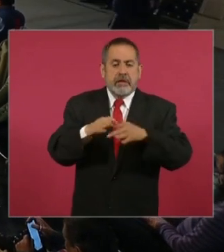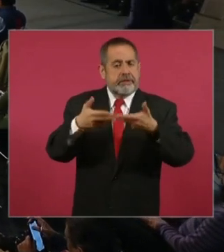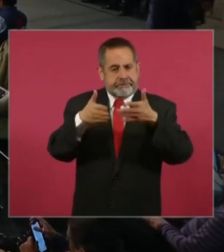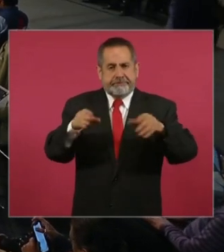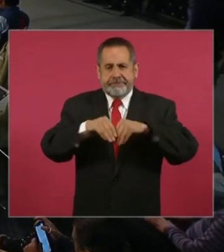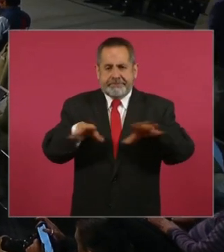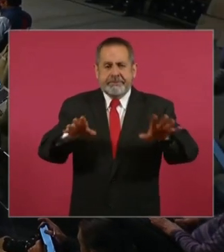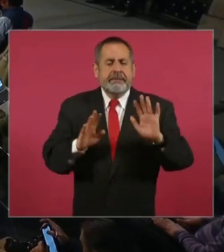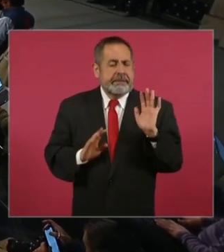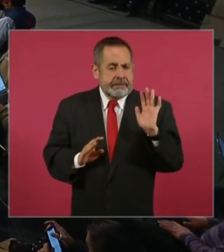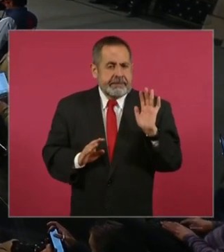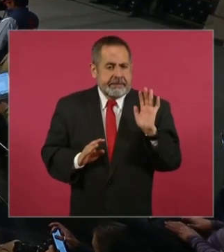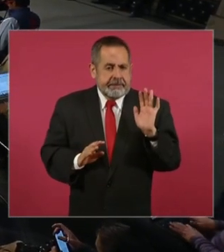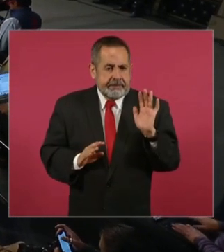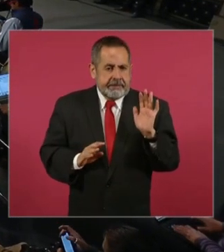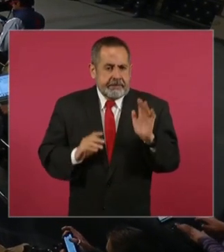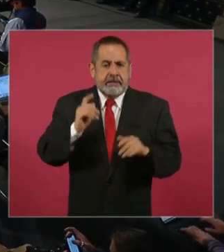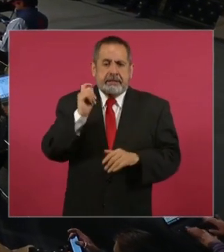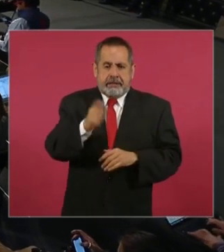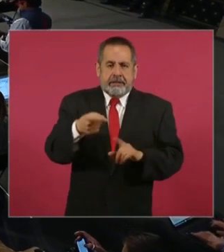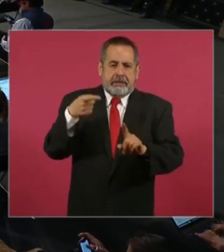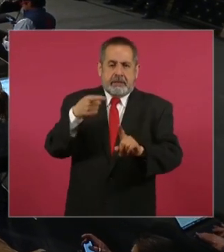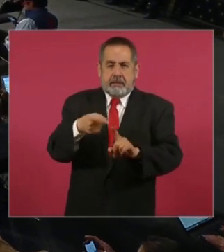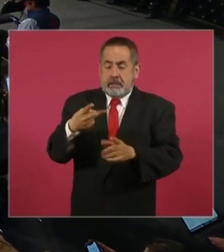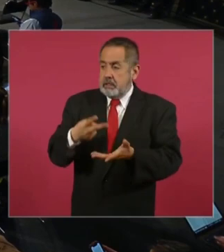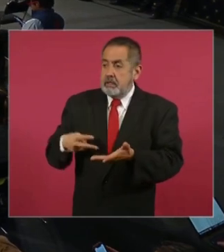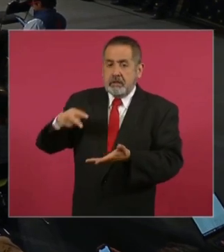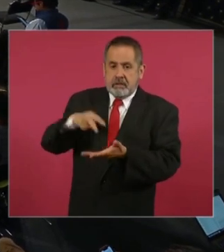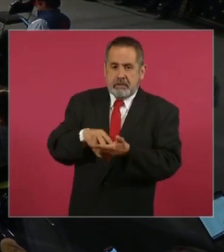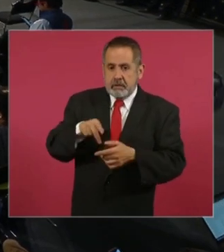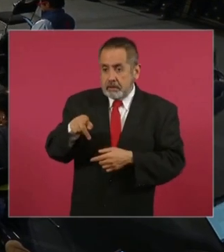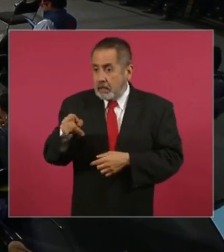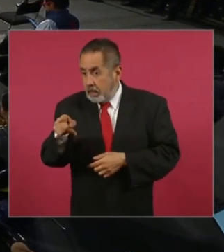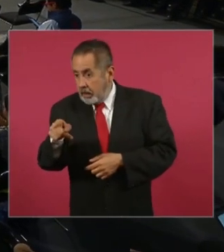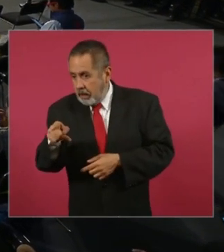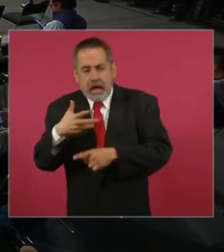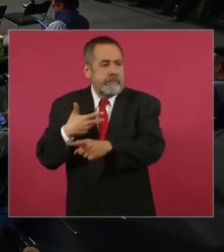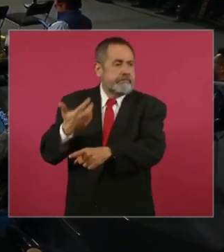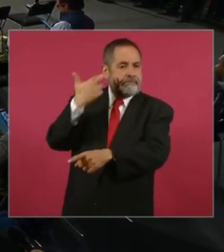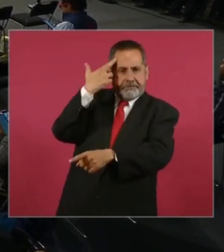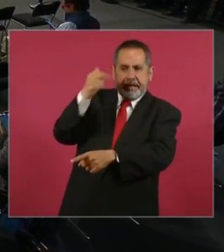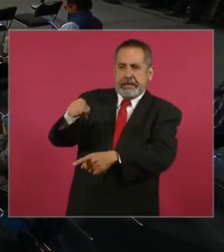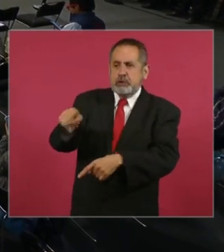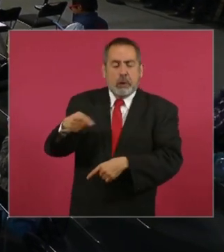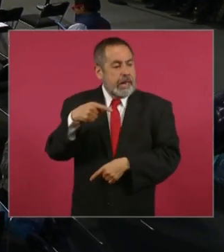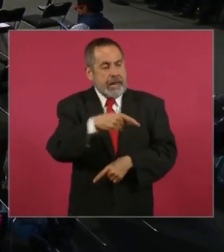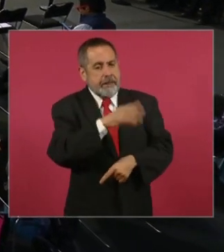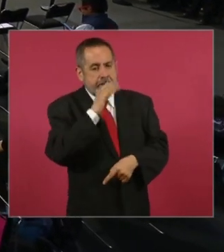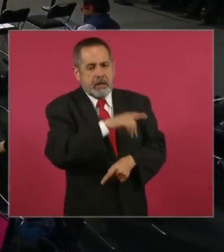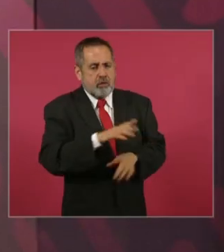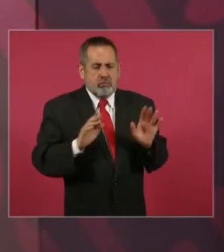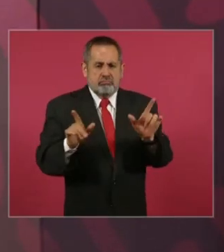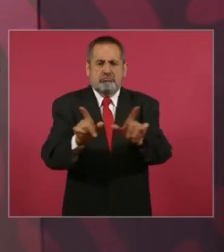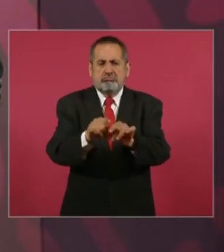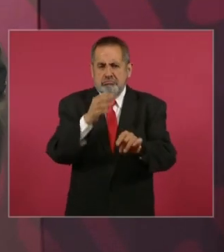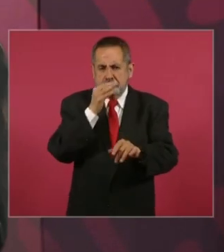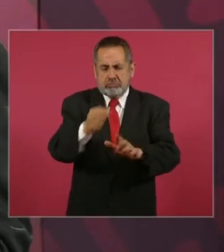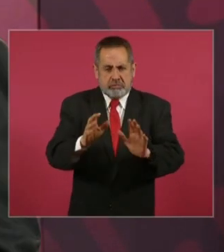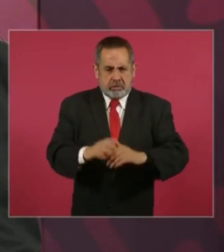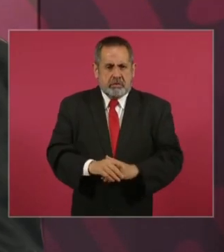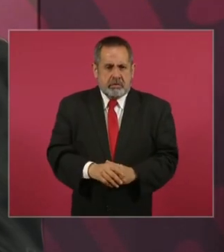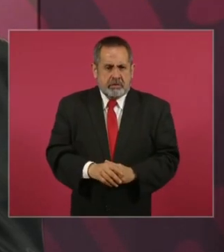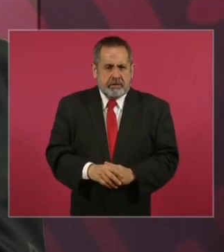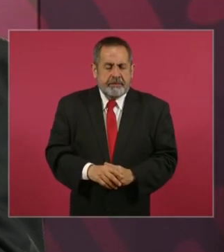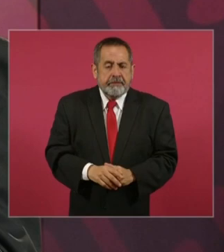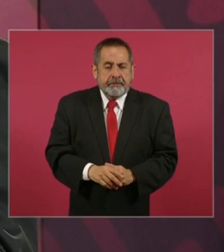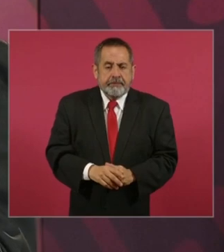que eso no signifique que la persona es responsable, nada más. Y